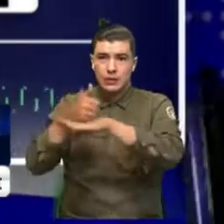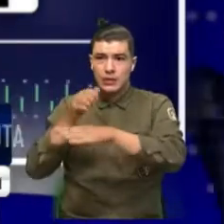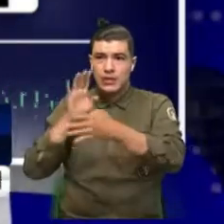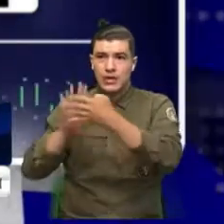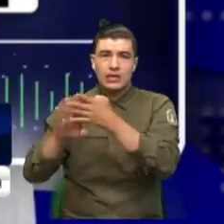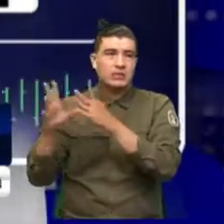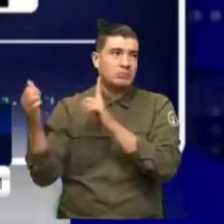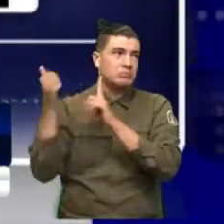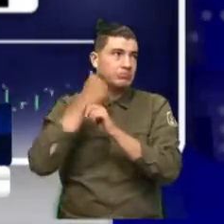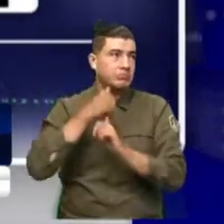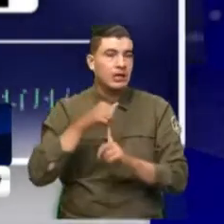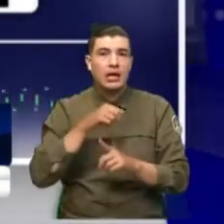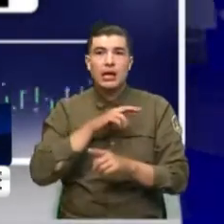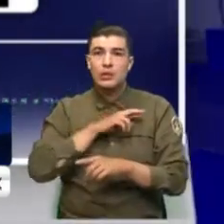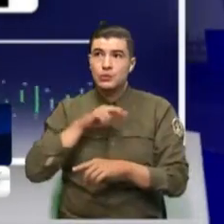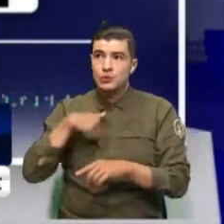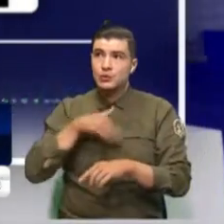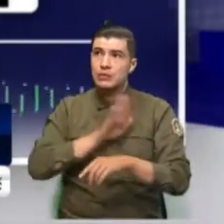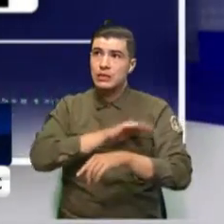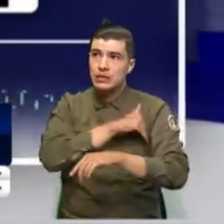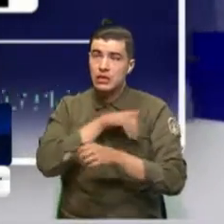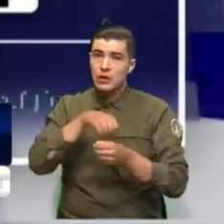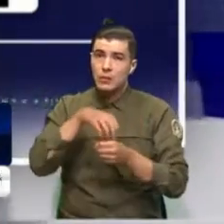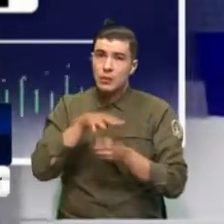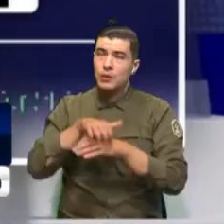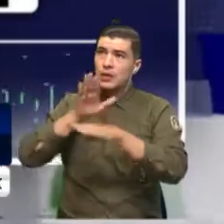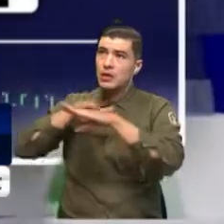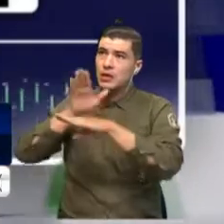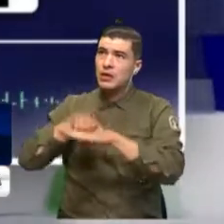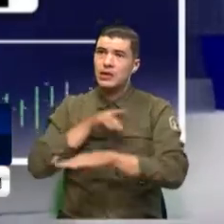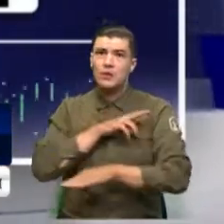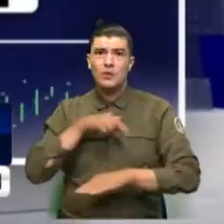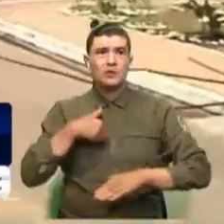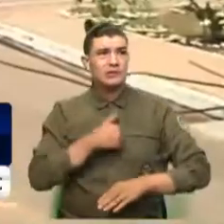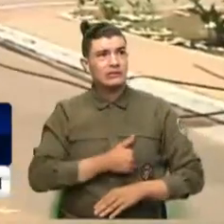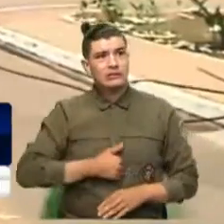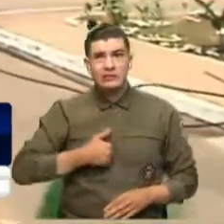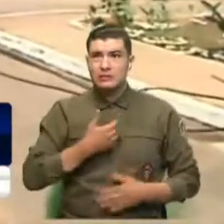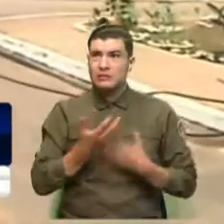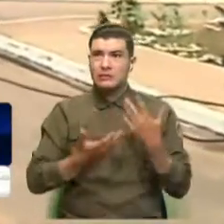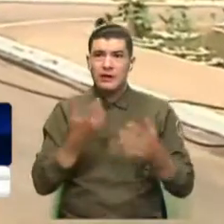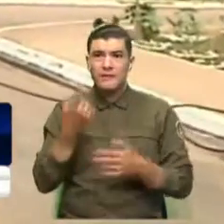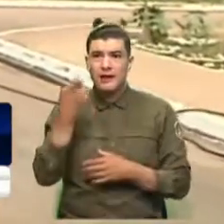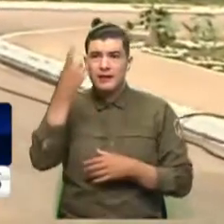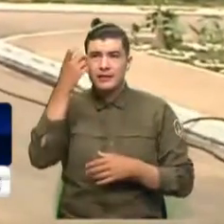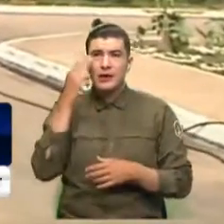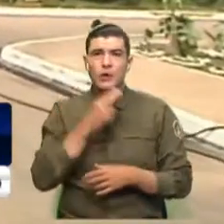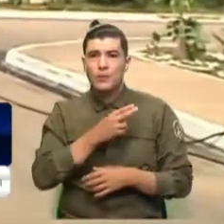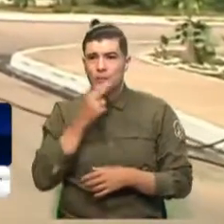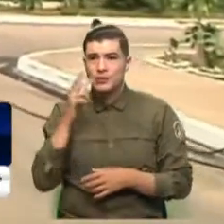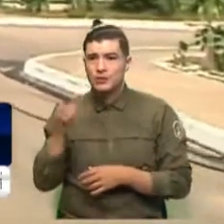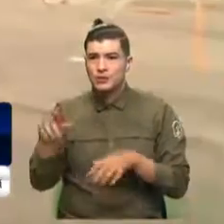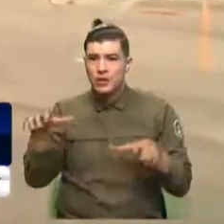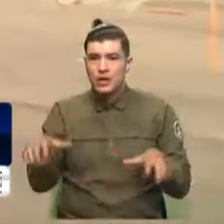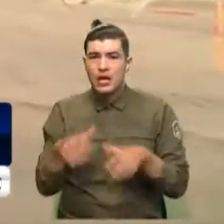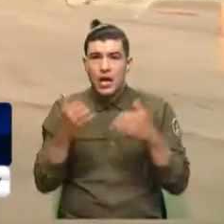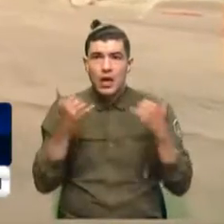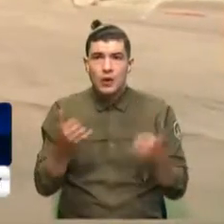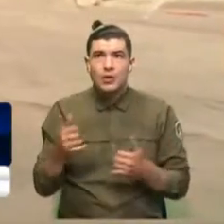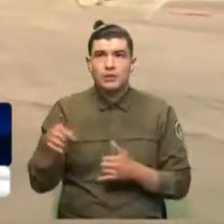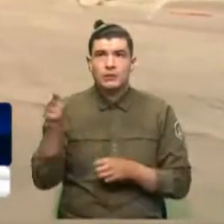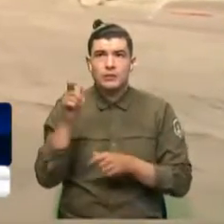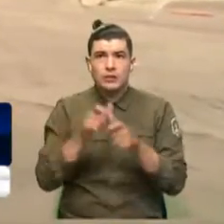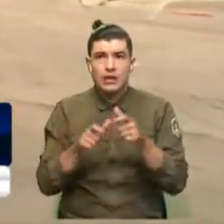caso omiso a las diferentes situaciones que ha hecho el Ministerio Público. Estamos muy incómodos con esta falta de presencia, con esta falta de compromiso. Acciones disciplinarias